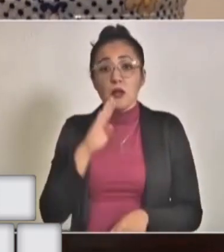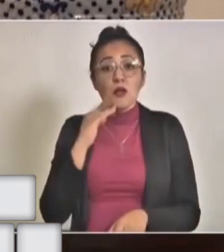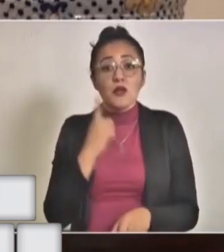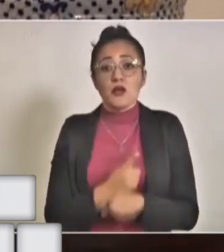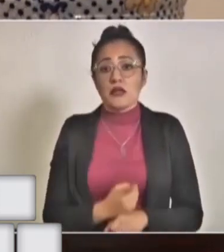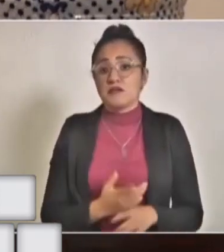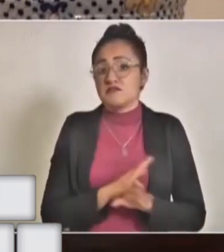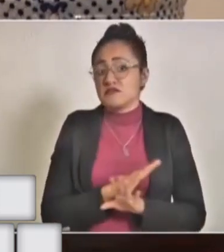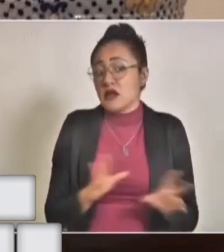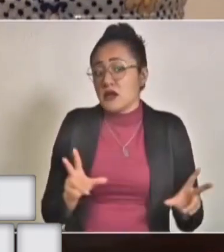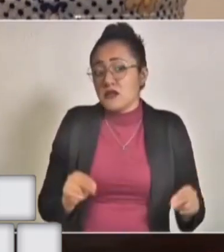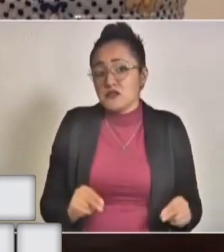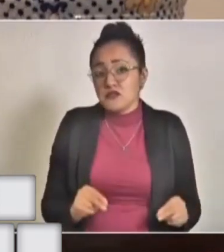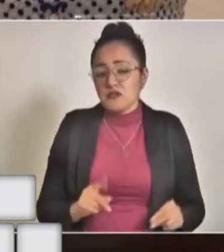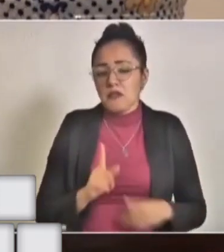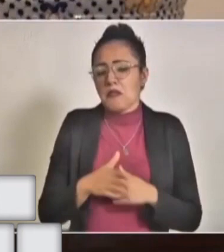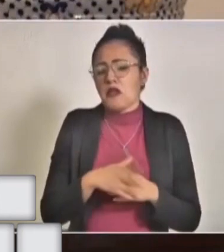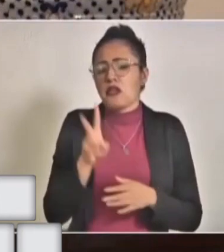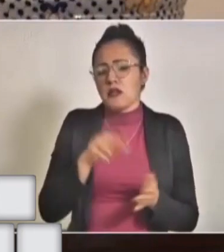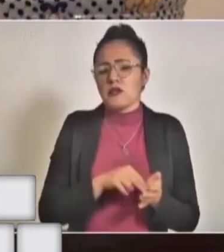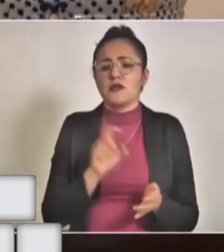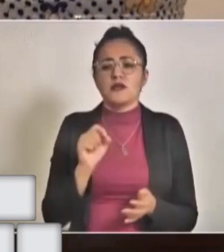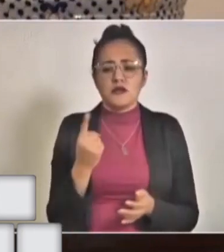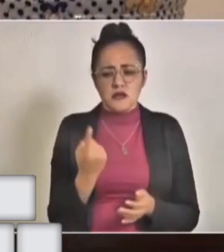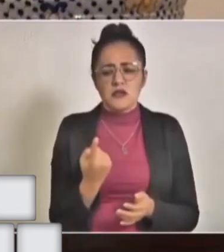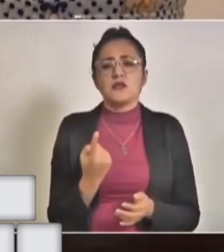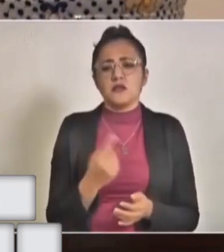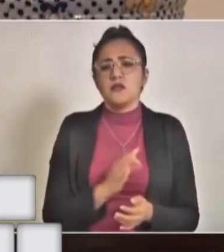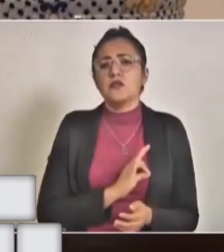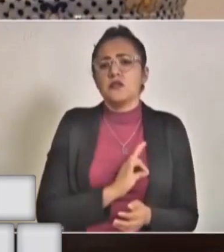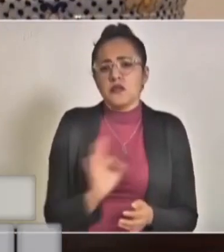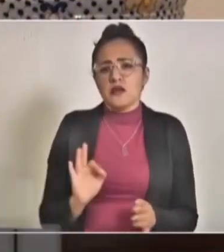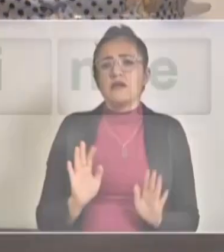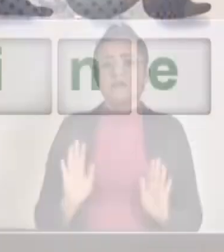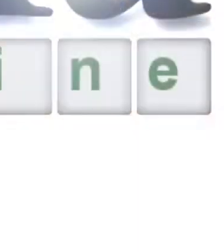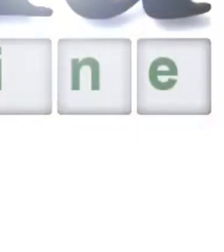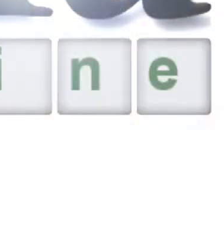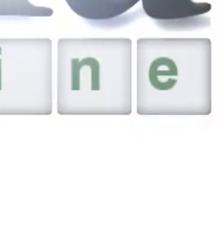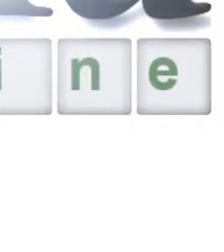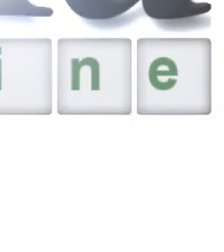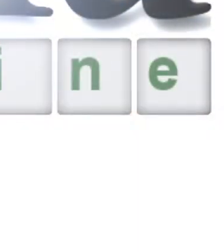ello pero en el 2021 desde luego que se abra